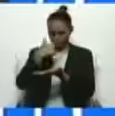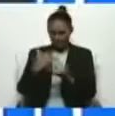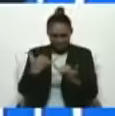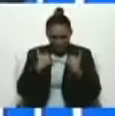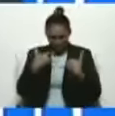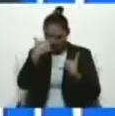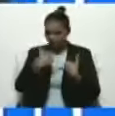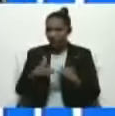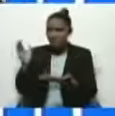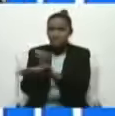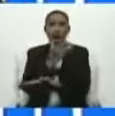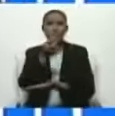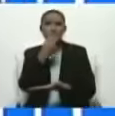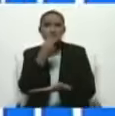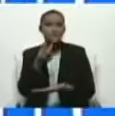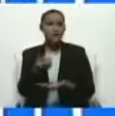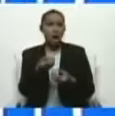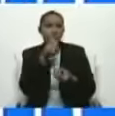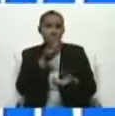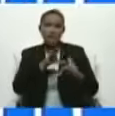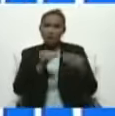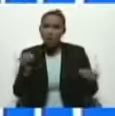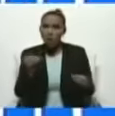la gasolina, a esa misma gente.